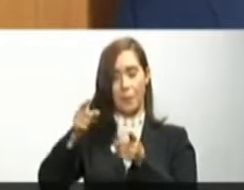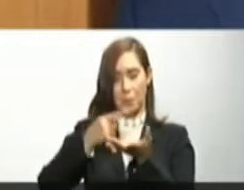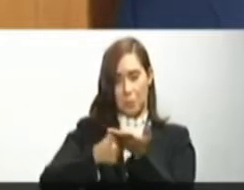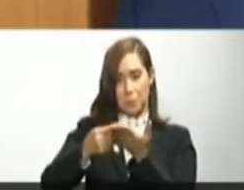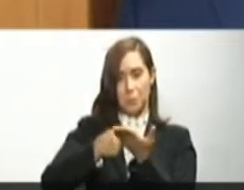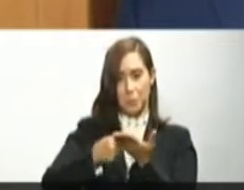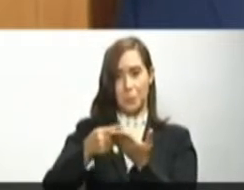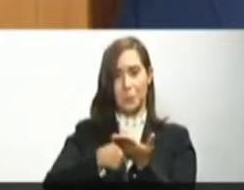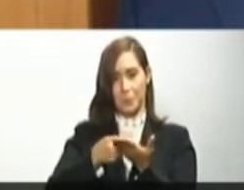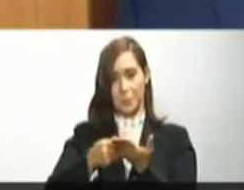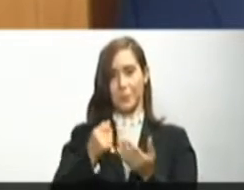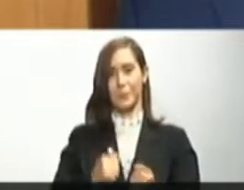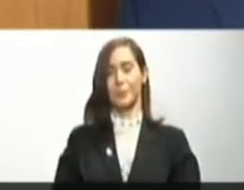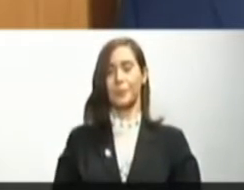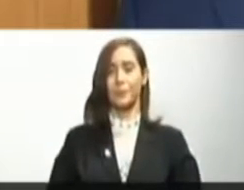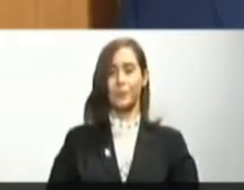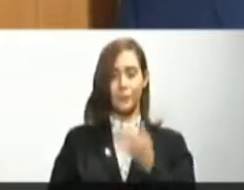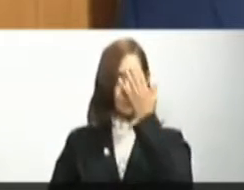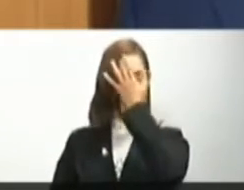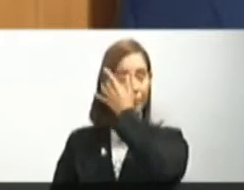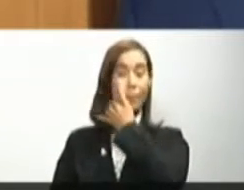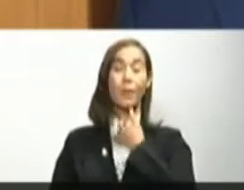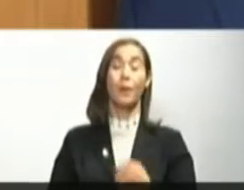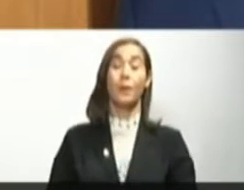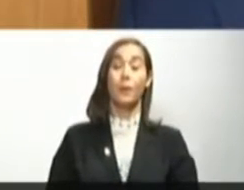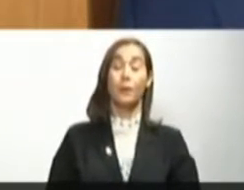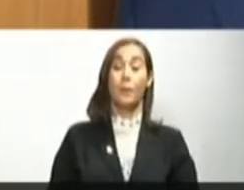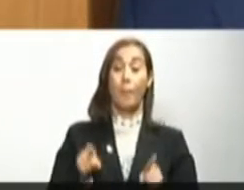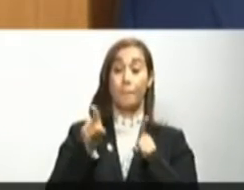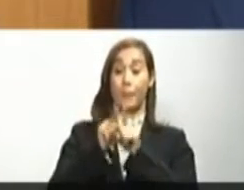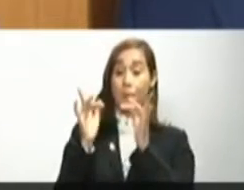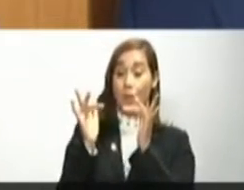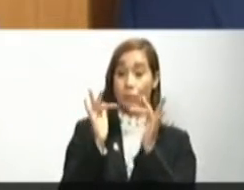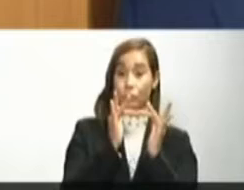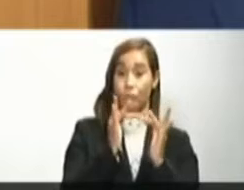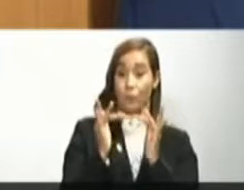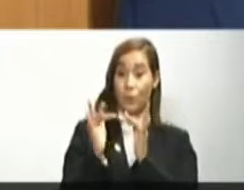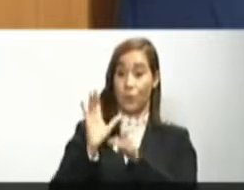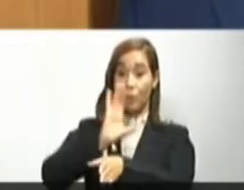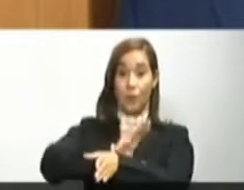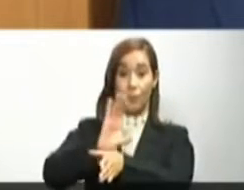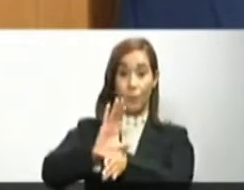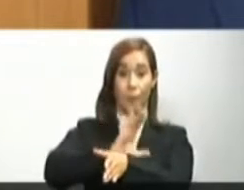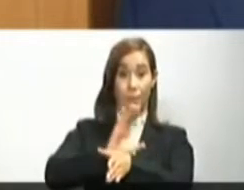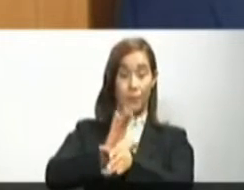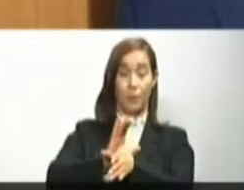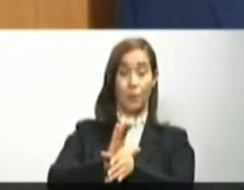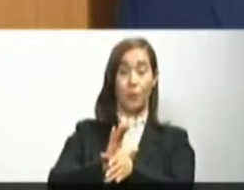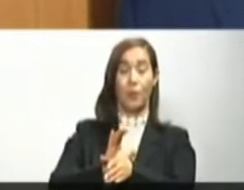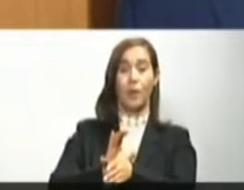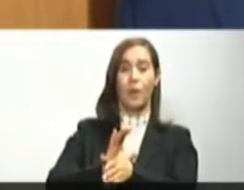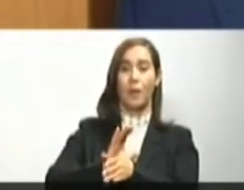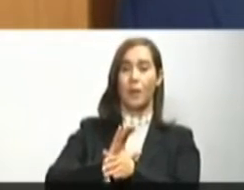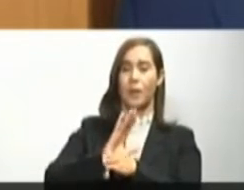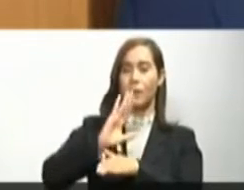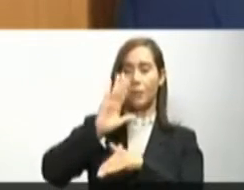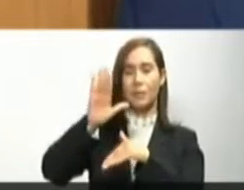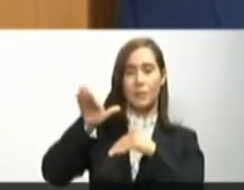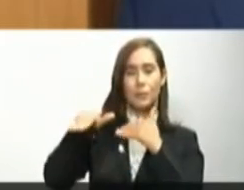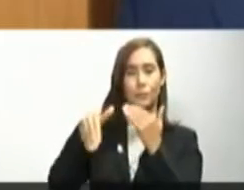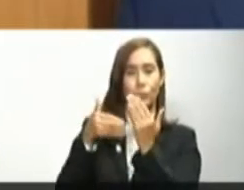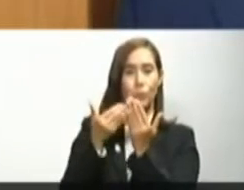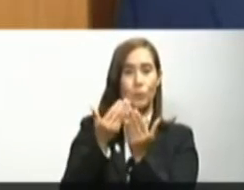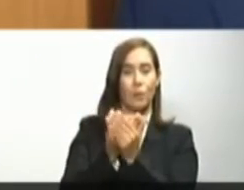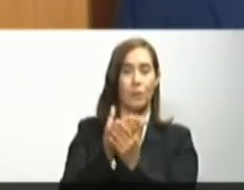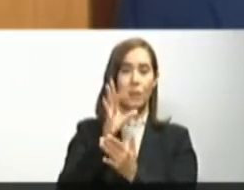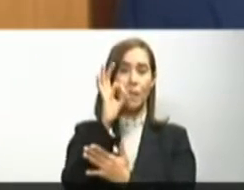Iberoamericana, Rebeca Greenspan. Además, estuvieron conectados por teleconferencia prácticamente casi la totalidad de